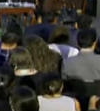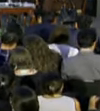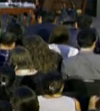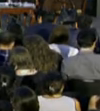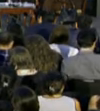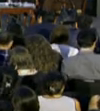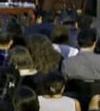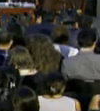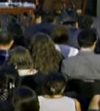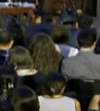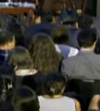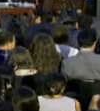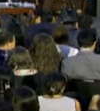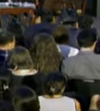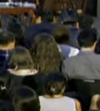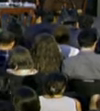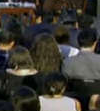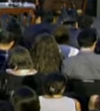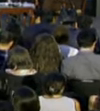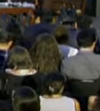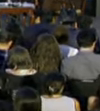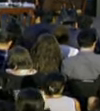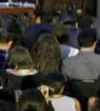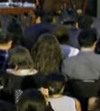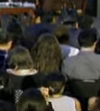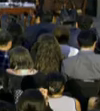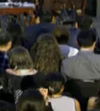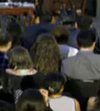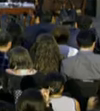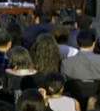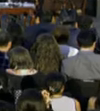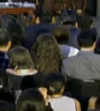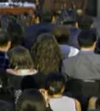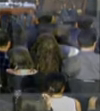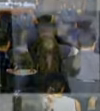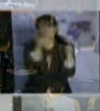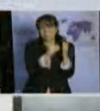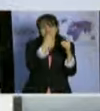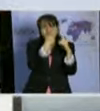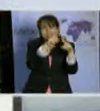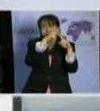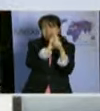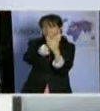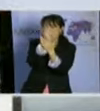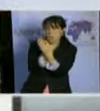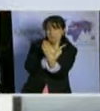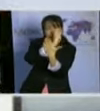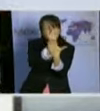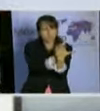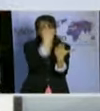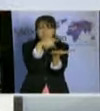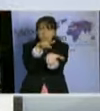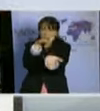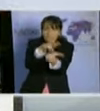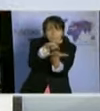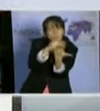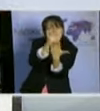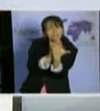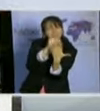caso de México existen más de 5,000 programas sociales. Sin embargo, seguimos teniendo condiciones de